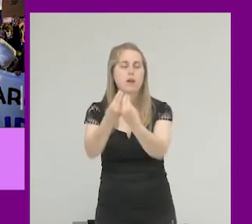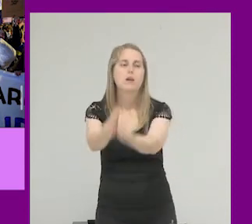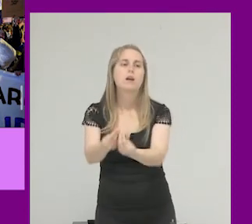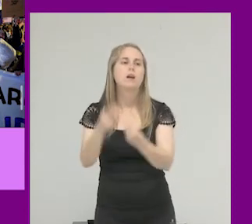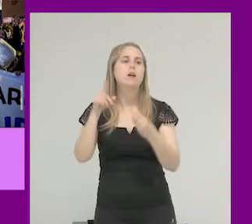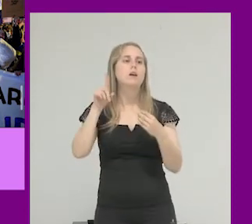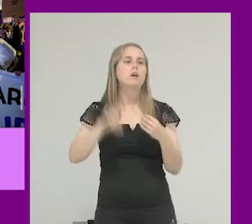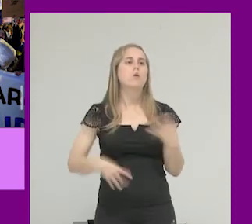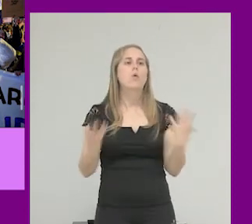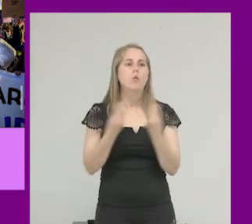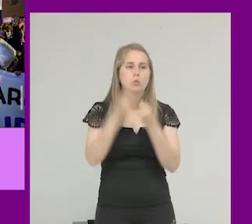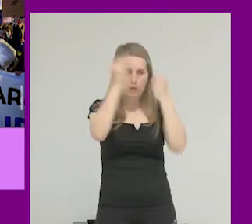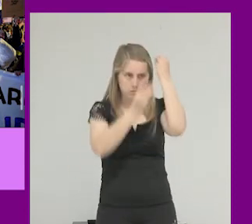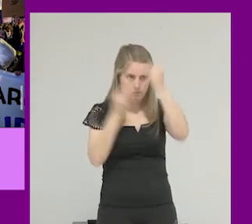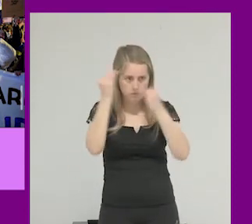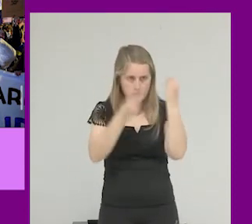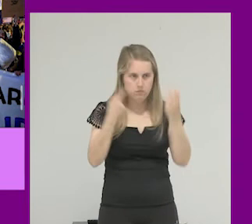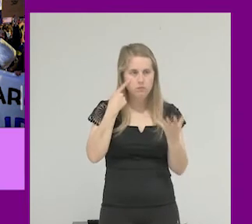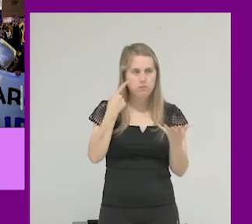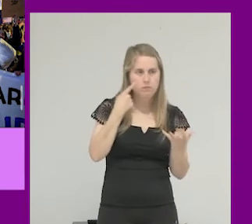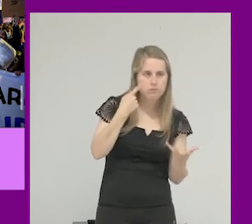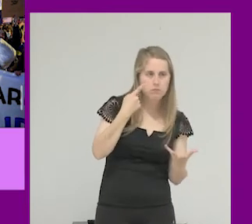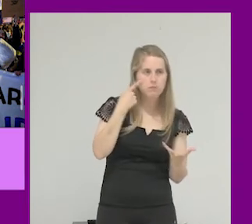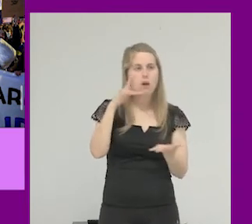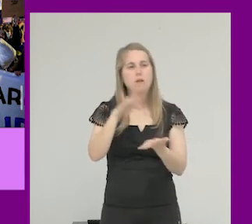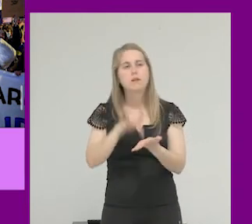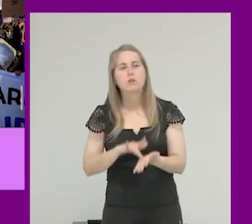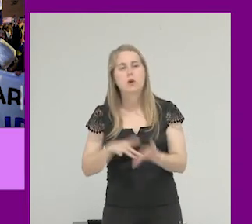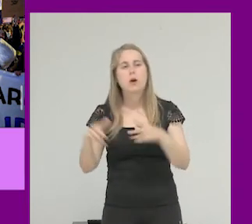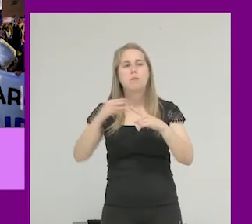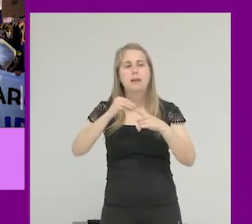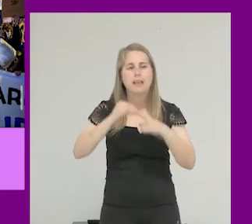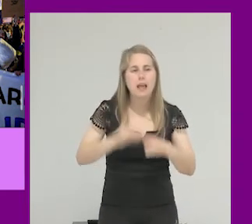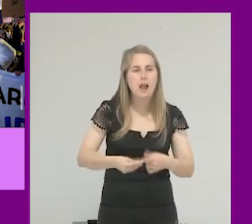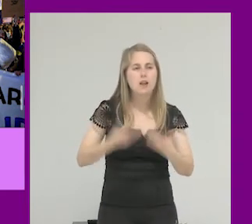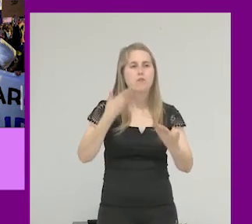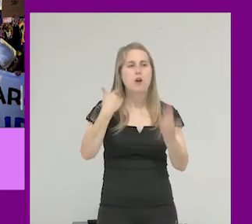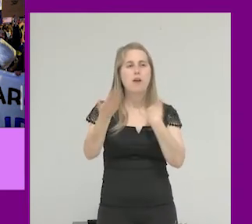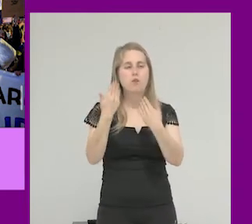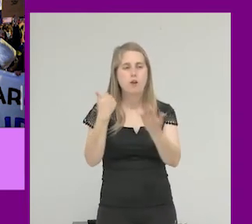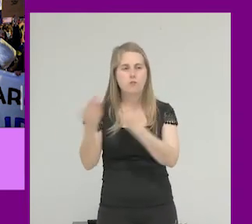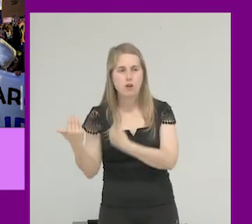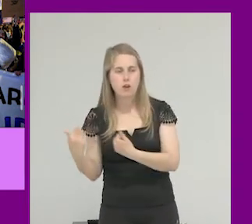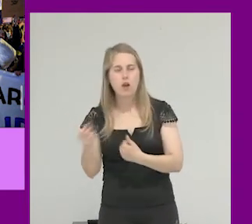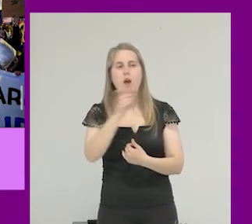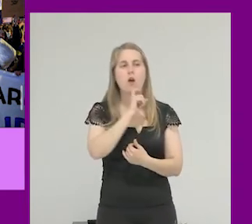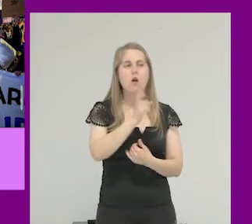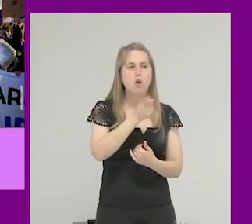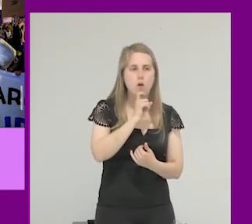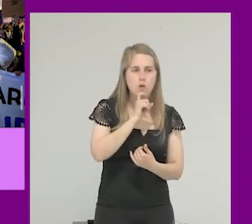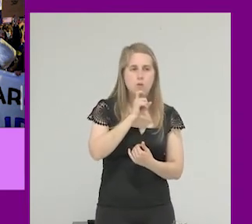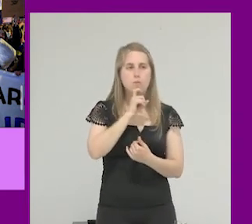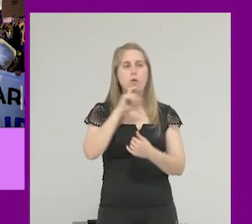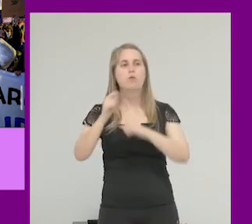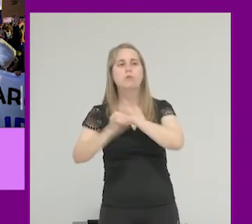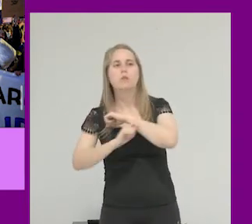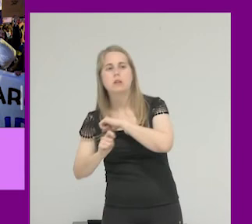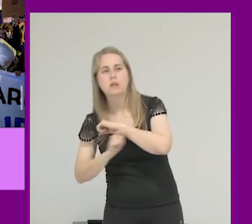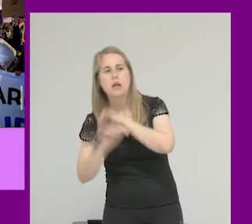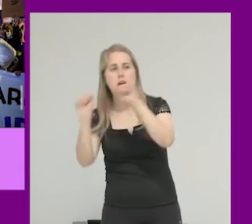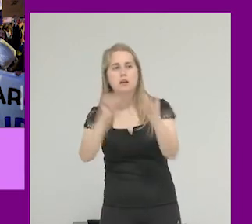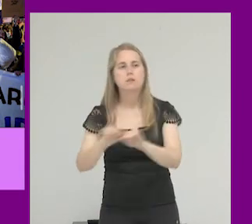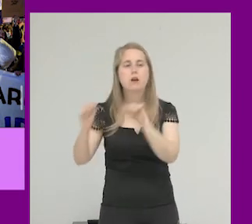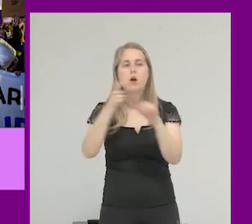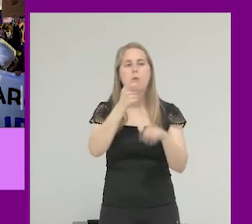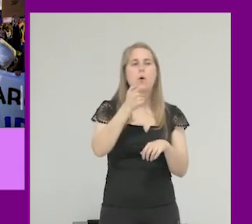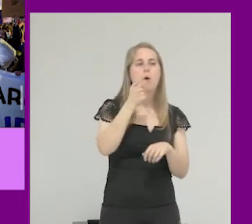juntas sobre cómo desmontar la socialización patriarcal, pensar juntas estrategias de defensa, verbal,